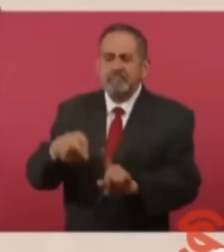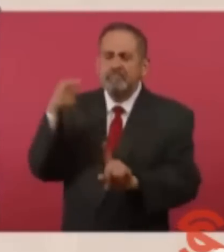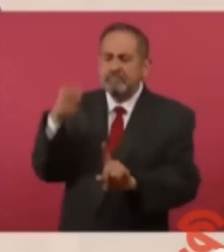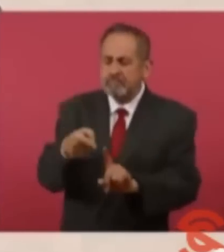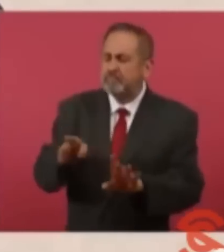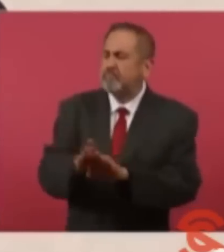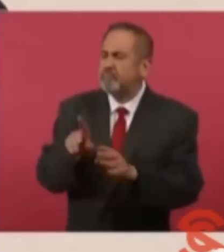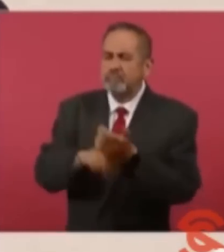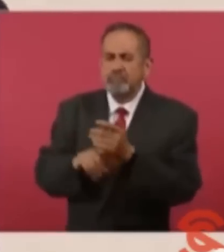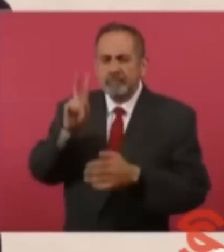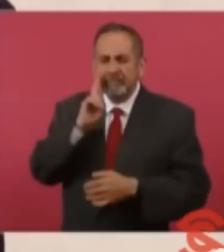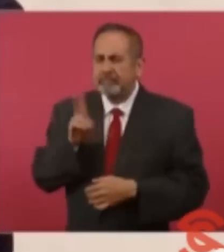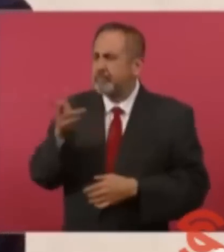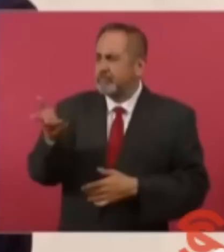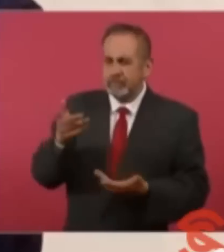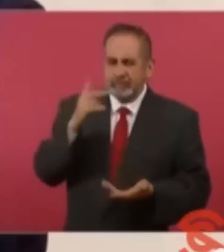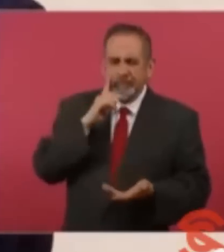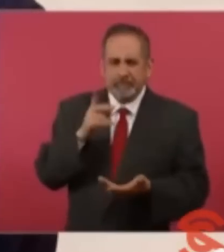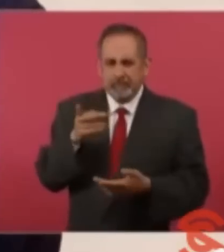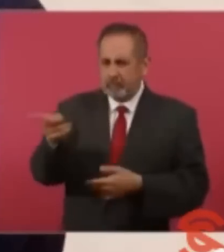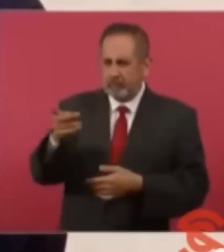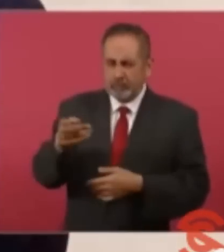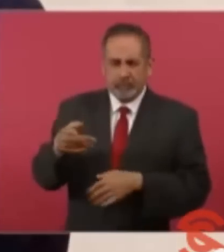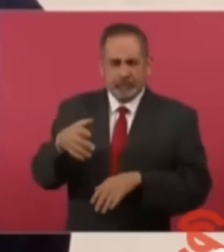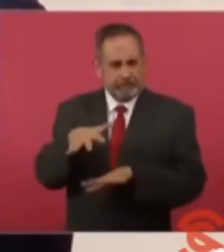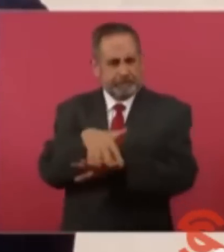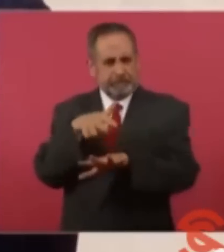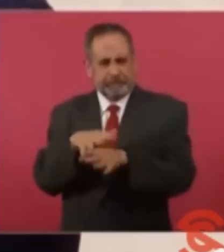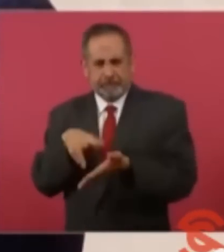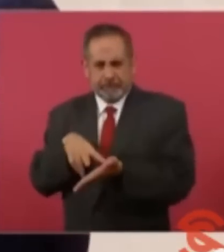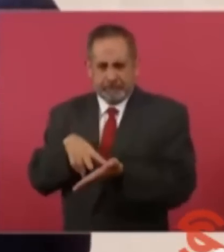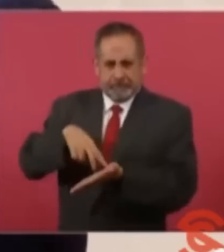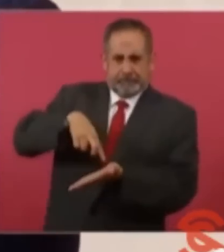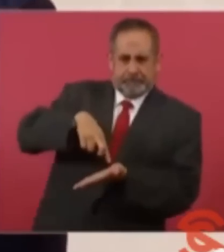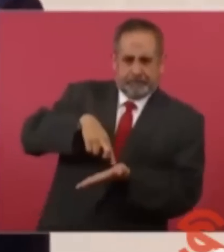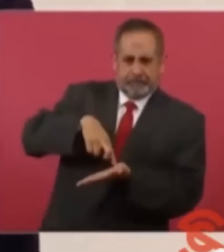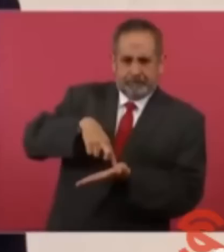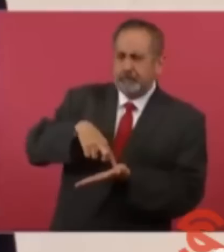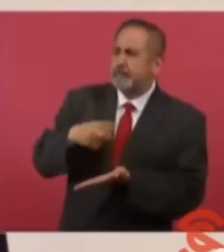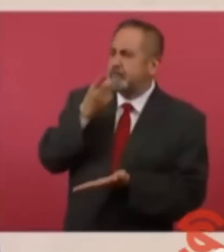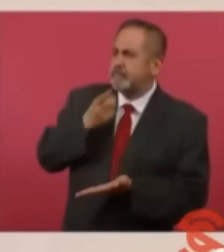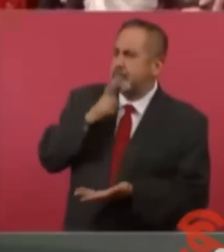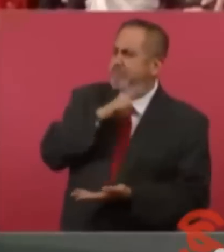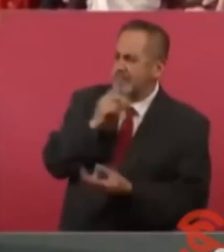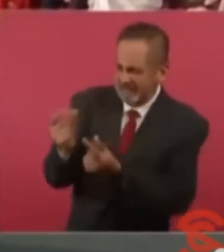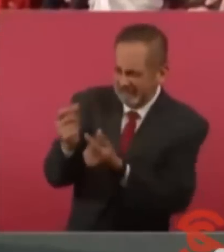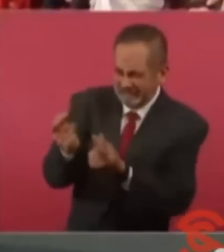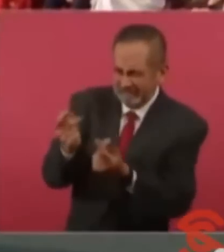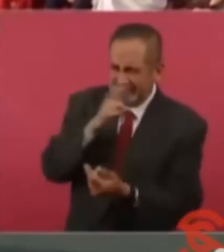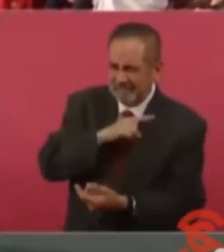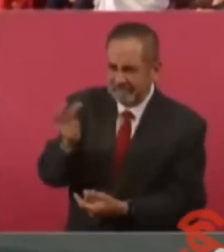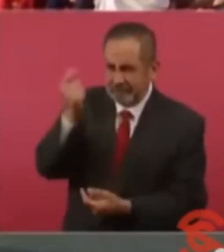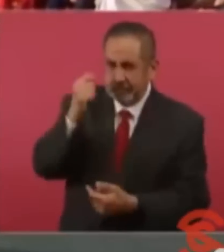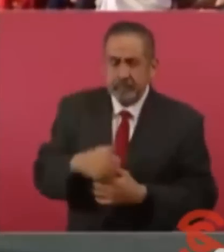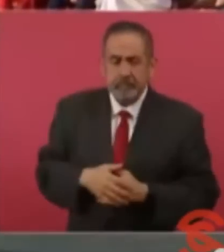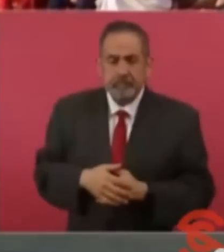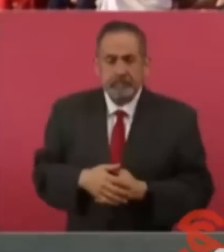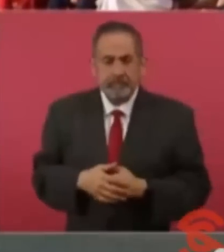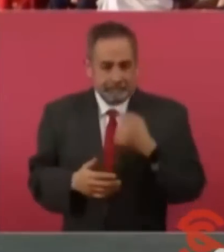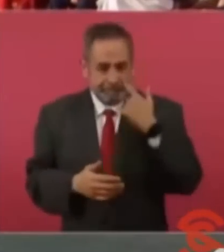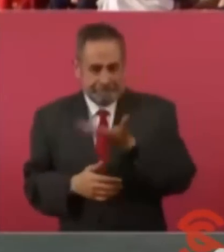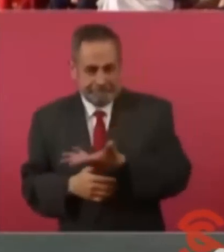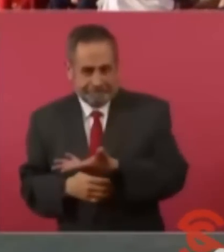que tarde, parado en un solo pie. Y contestaba: el plan nuestro